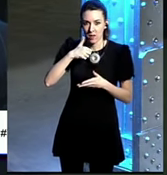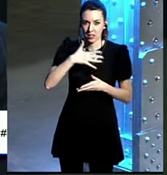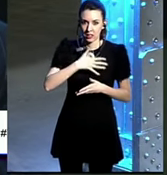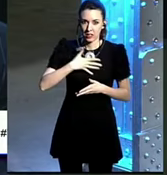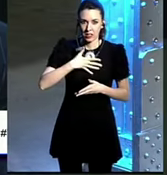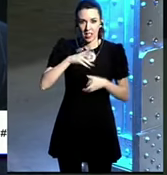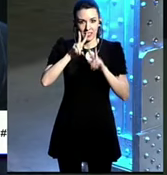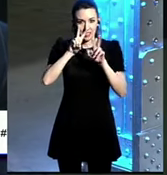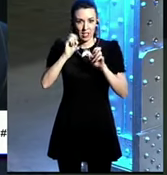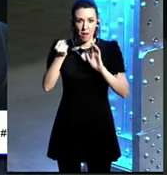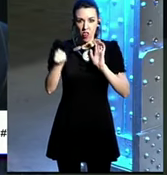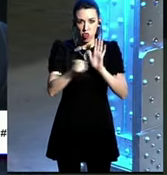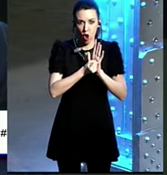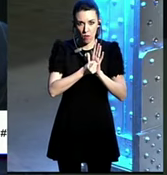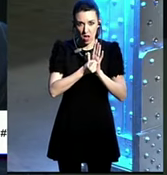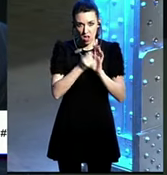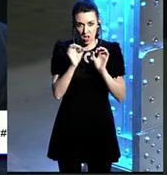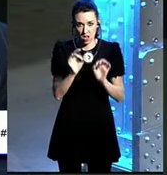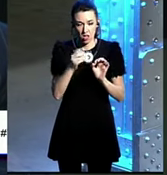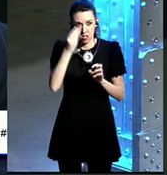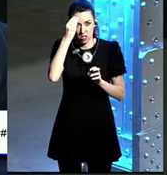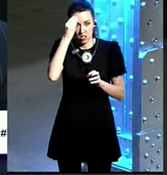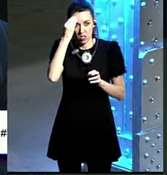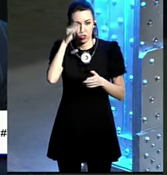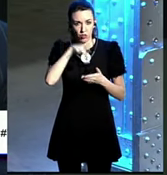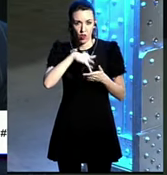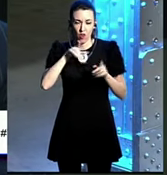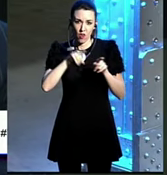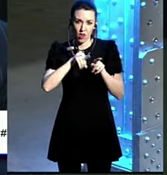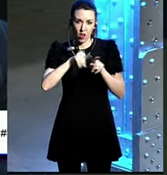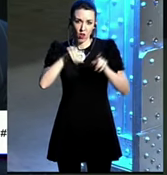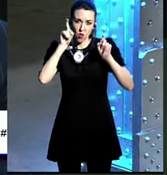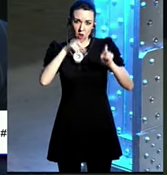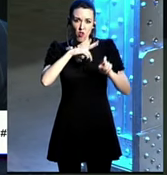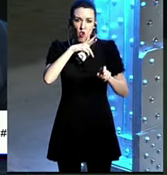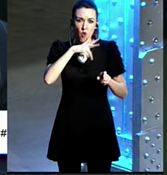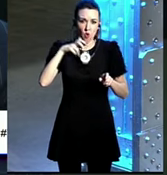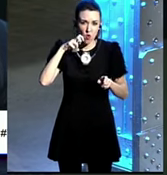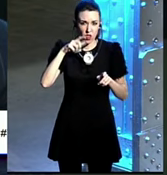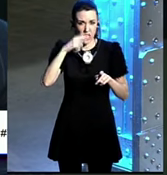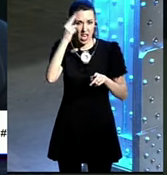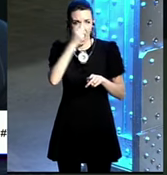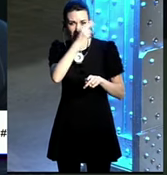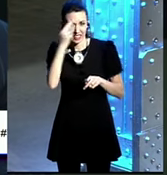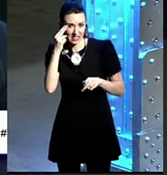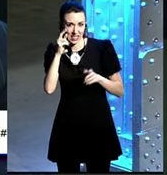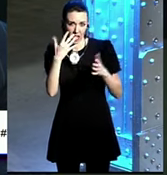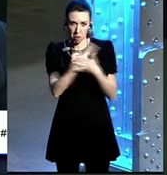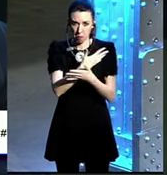considerable con los dogmas. Yo la verdad es que tuve una educación judía, cristiana, una especie de mezcla de